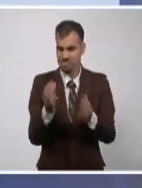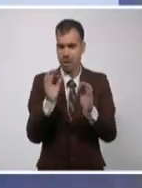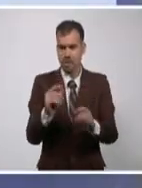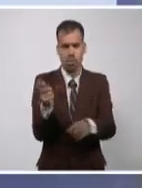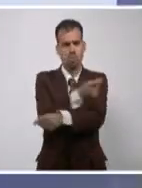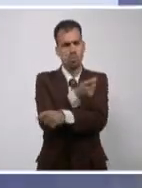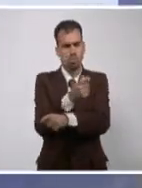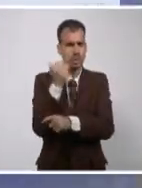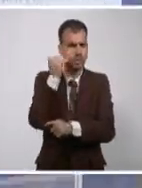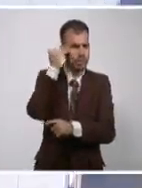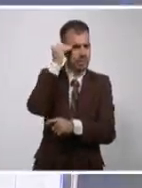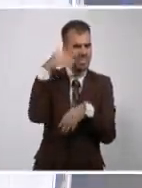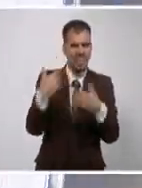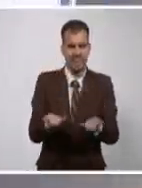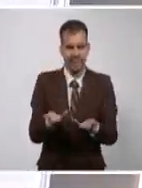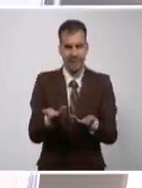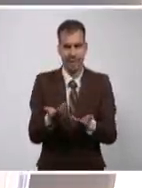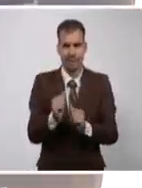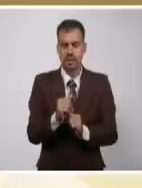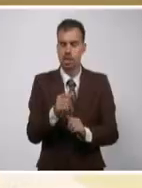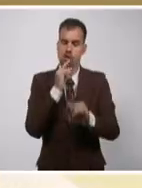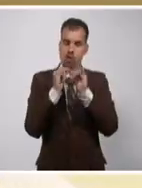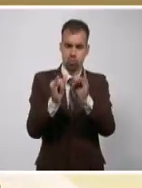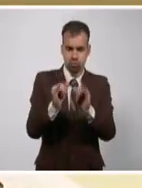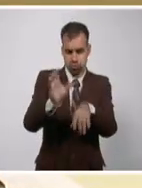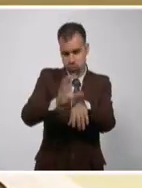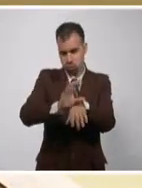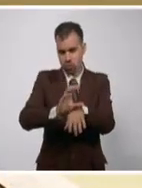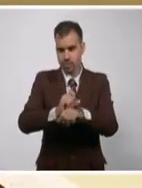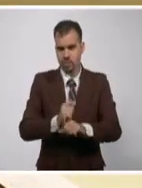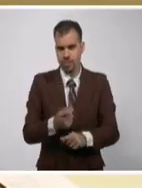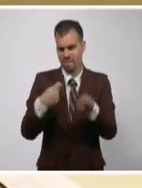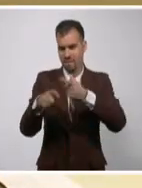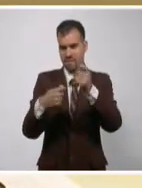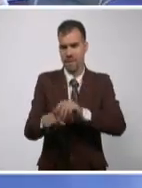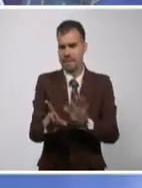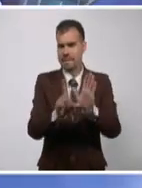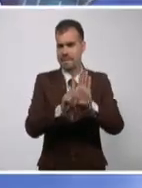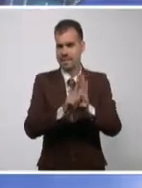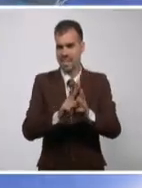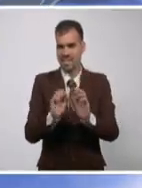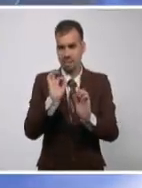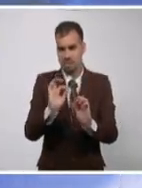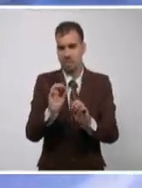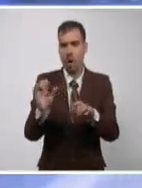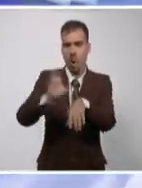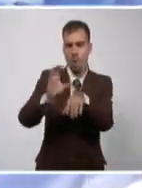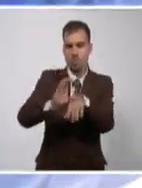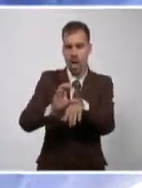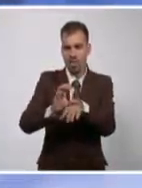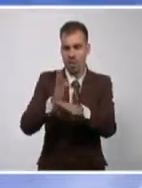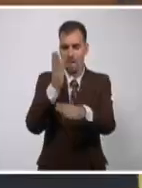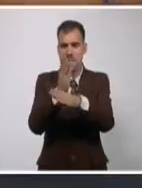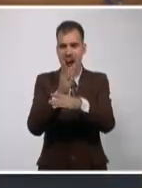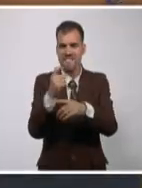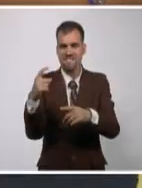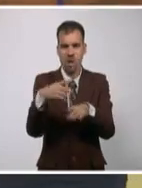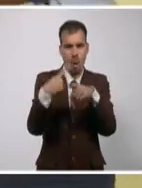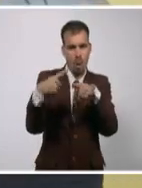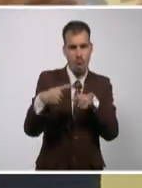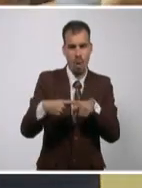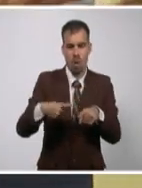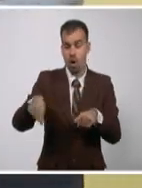y capacitaciones, asistencia informática, la venta de licencias de antivirus y la red pública comunitaria, esta